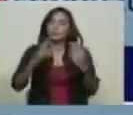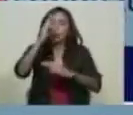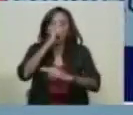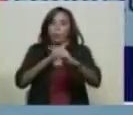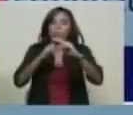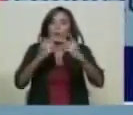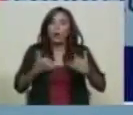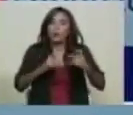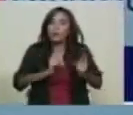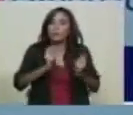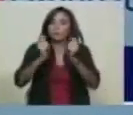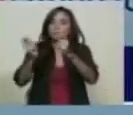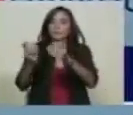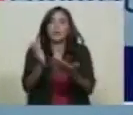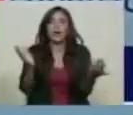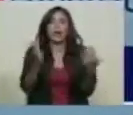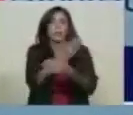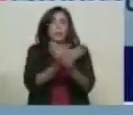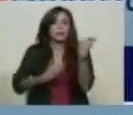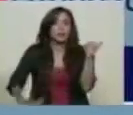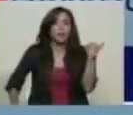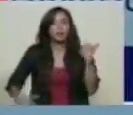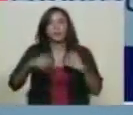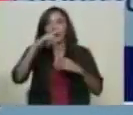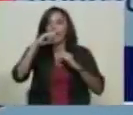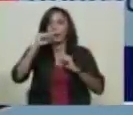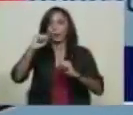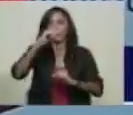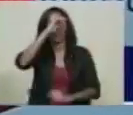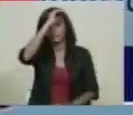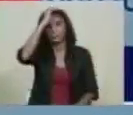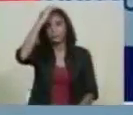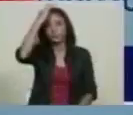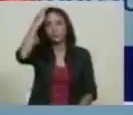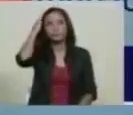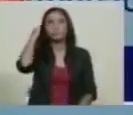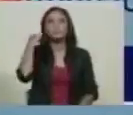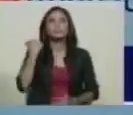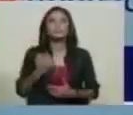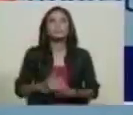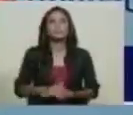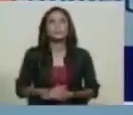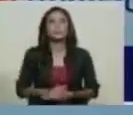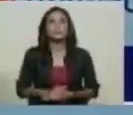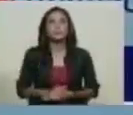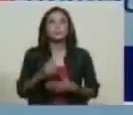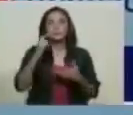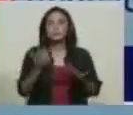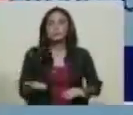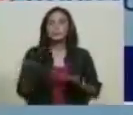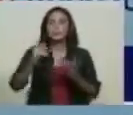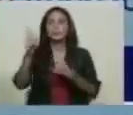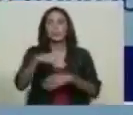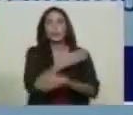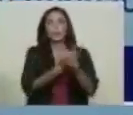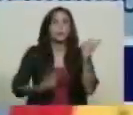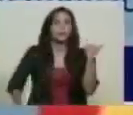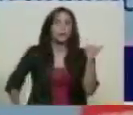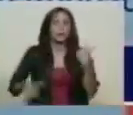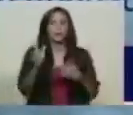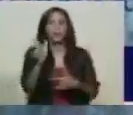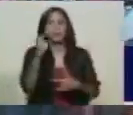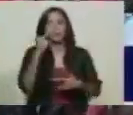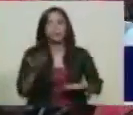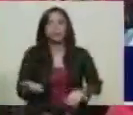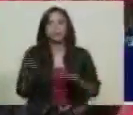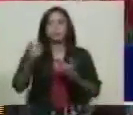uso de la palabra a nuestro hermano presidente de la República Bolivariana de Venezuela y presidente del Partido Socialista Unido de Venezuela, Nicolás Maduro